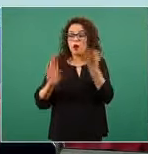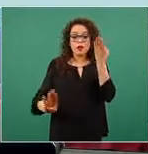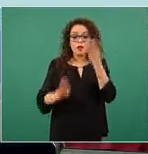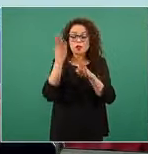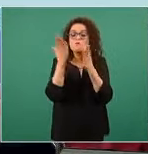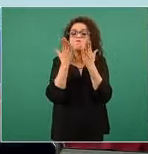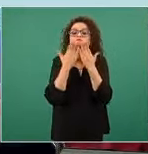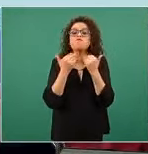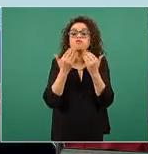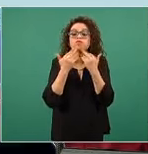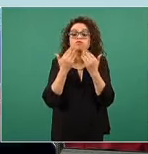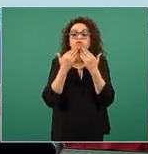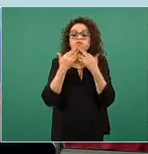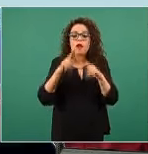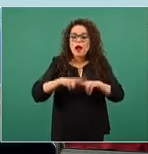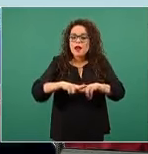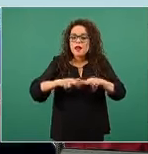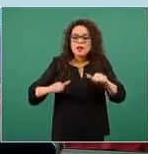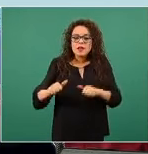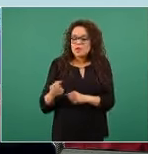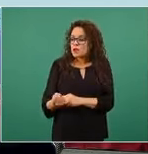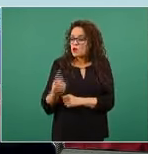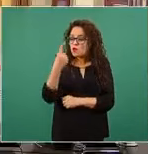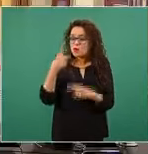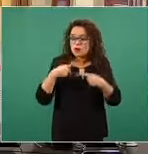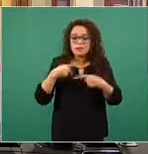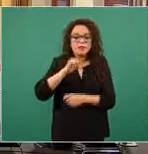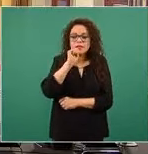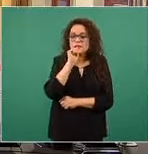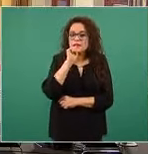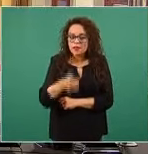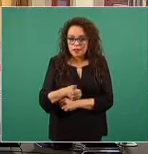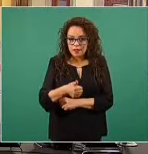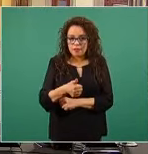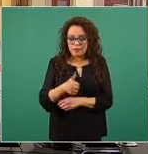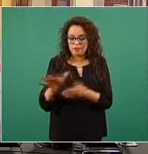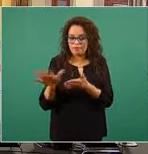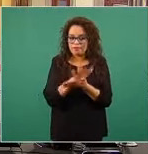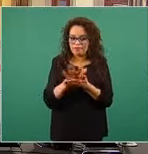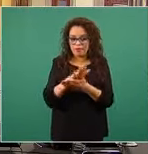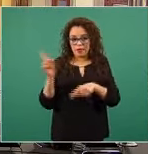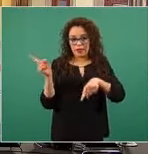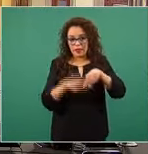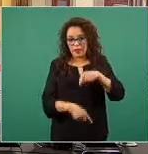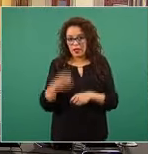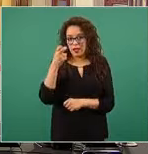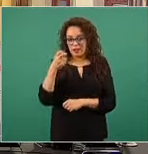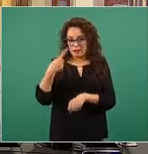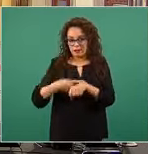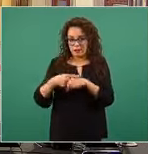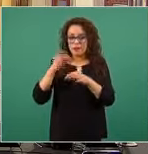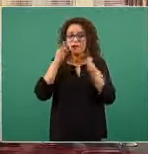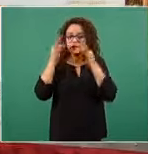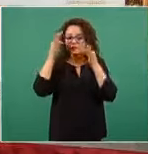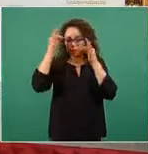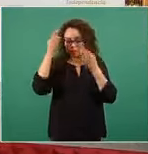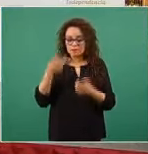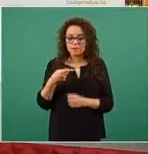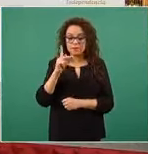planeta una sola persona con la enfermedad. Esta sigue siendo una aspiración y hasta el momento la única